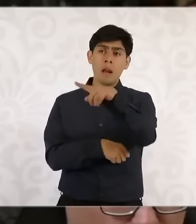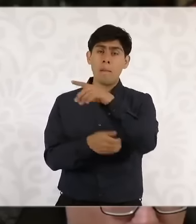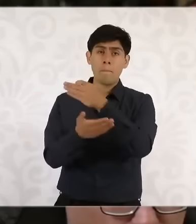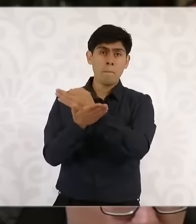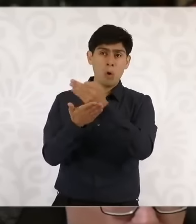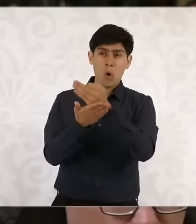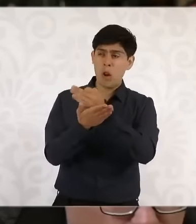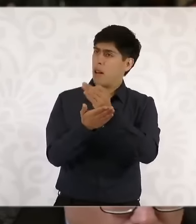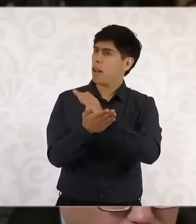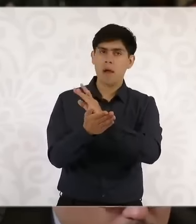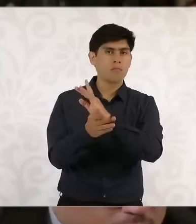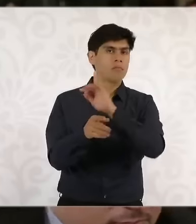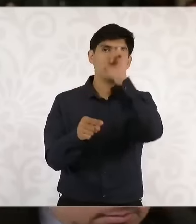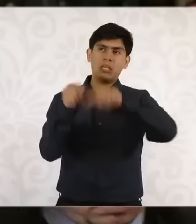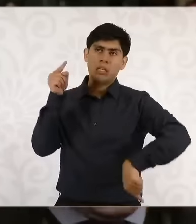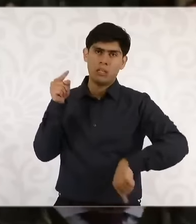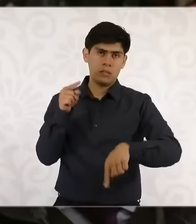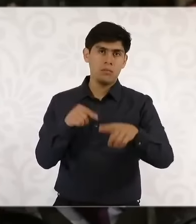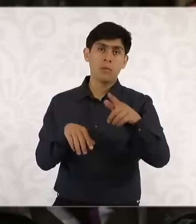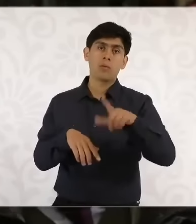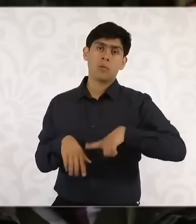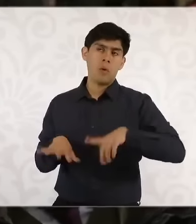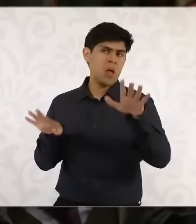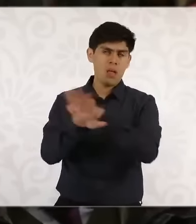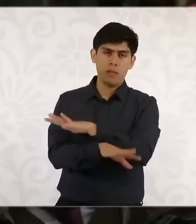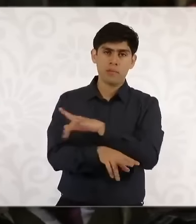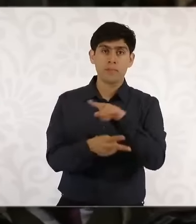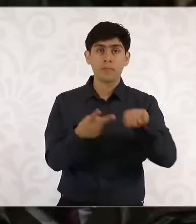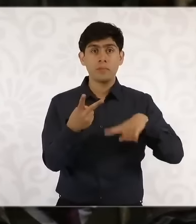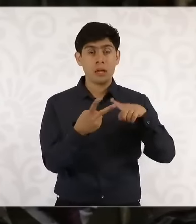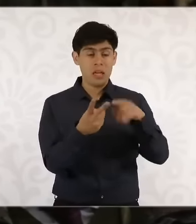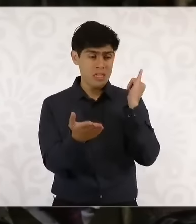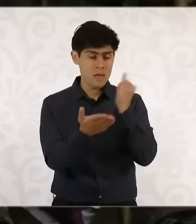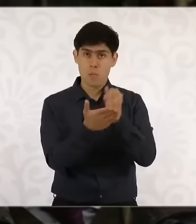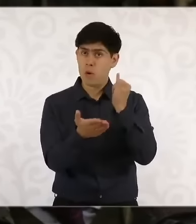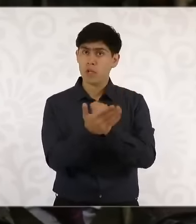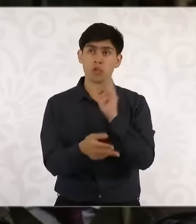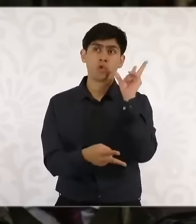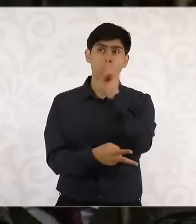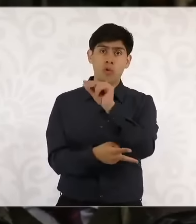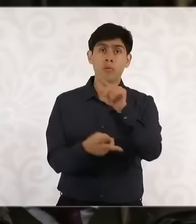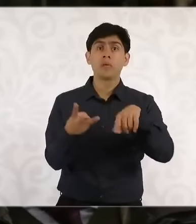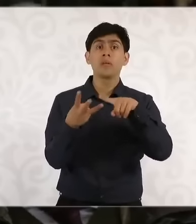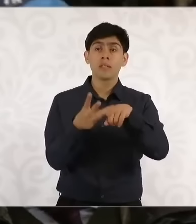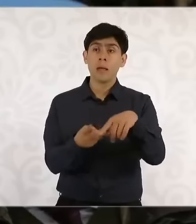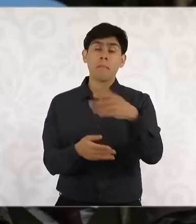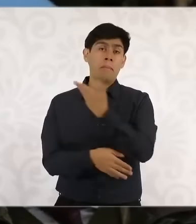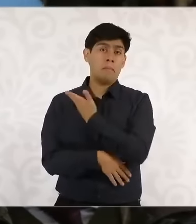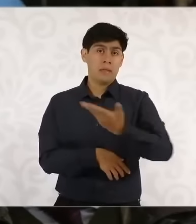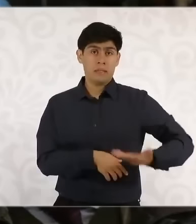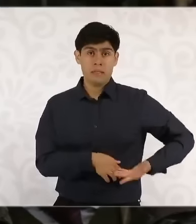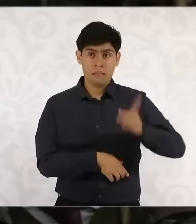Fuera Morena, no a los impuestos y revocación de mandato.